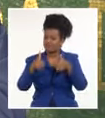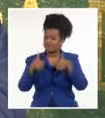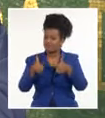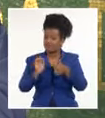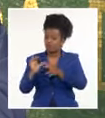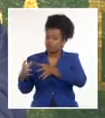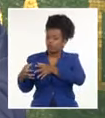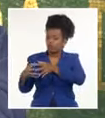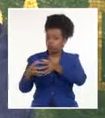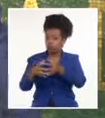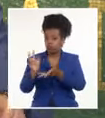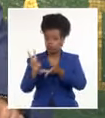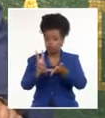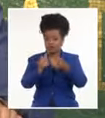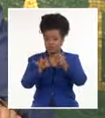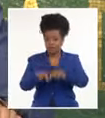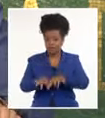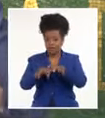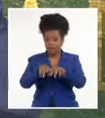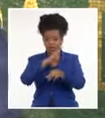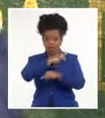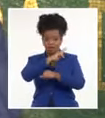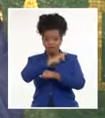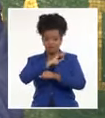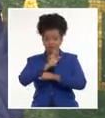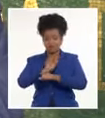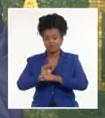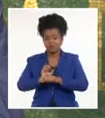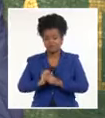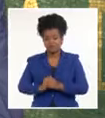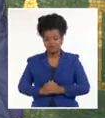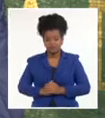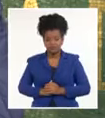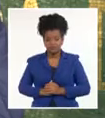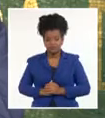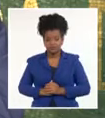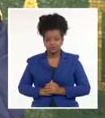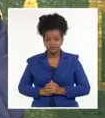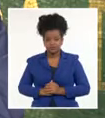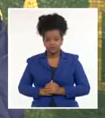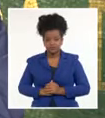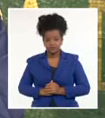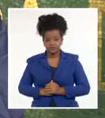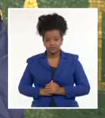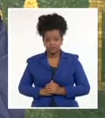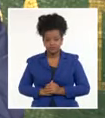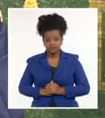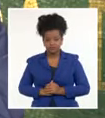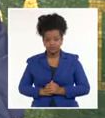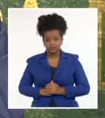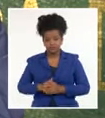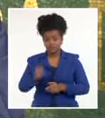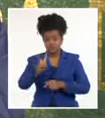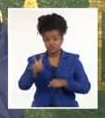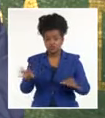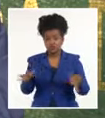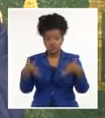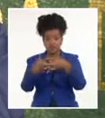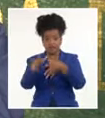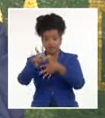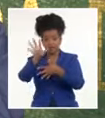delegación de la Secretaría Ejecutiva de la Alianza Bolivariana para los Pueblos de Nuestra América. Estamos en la víspera de la celebración